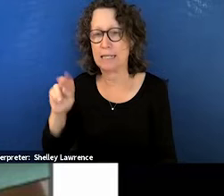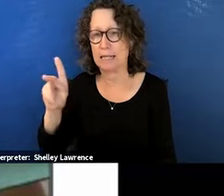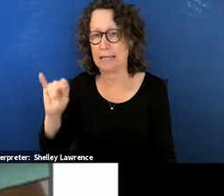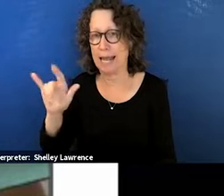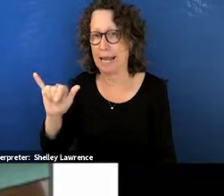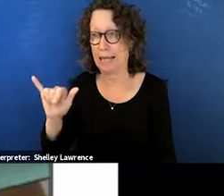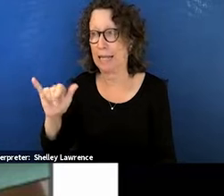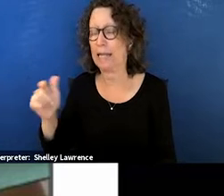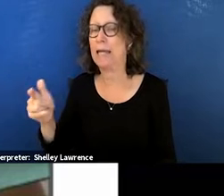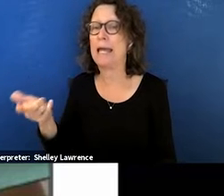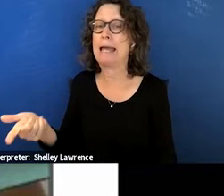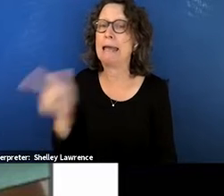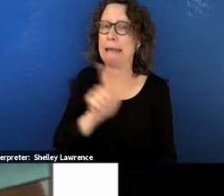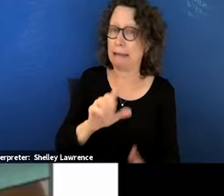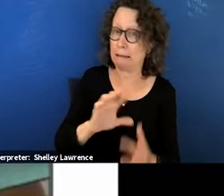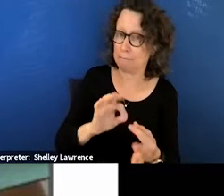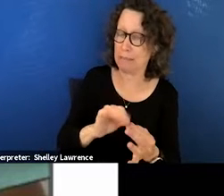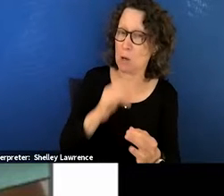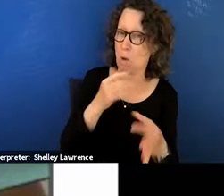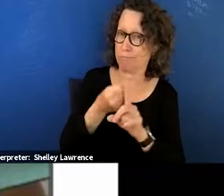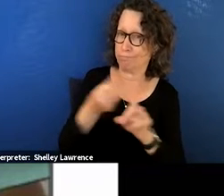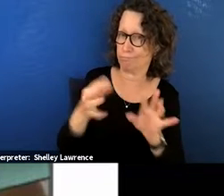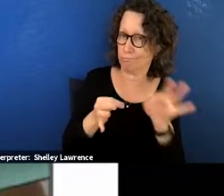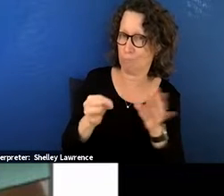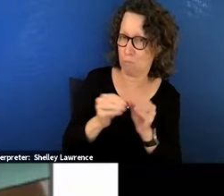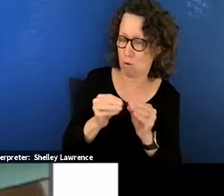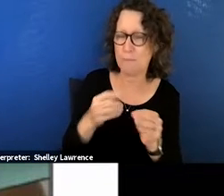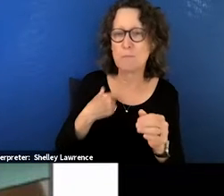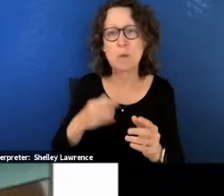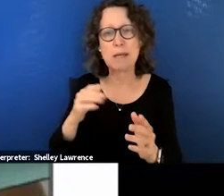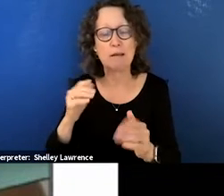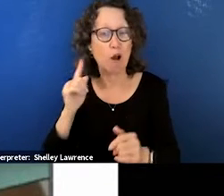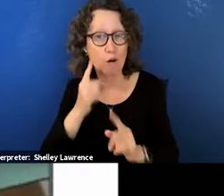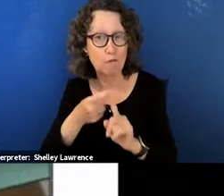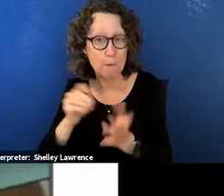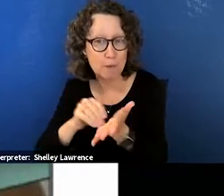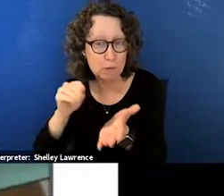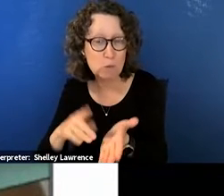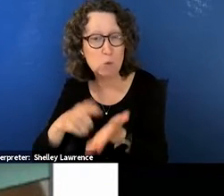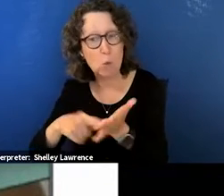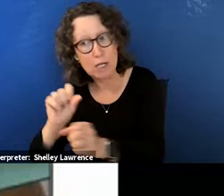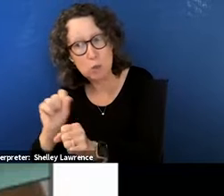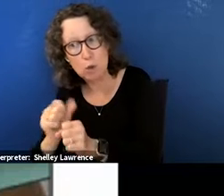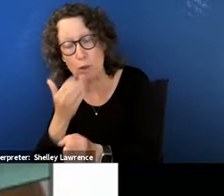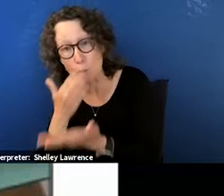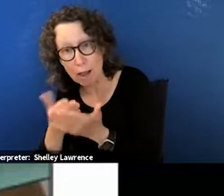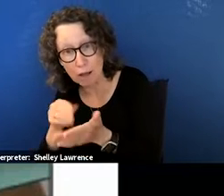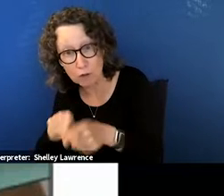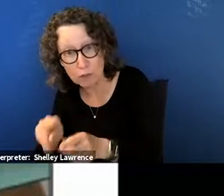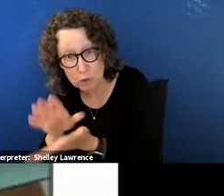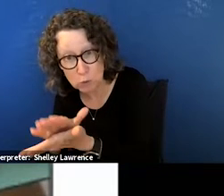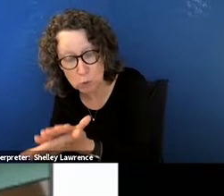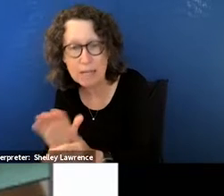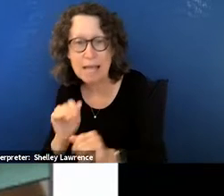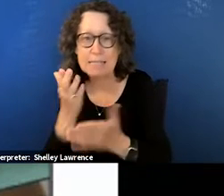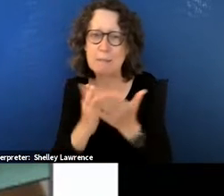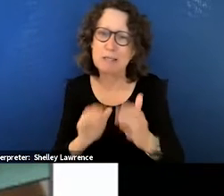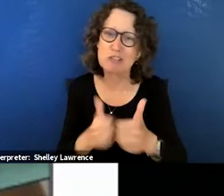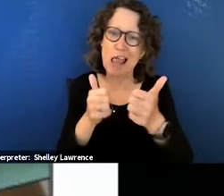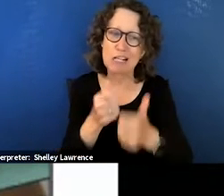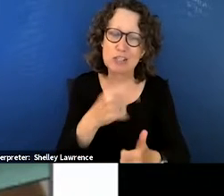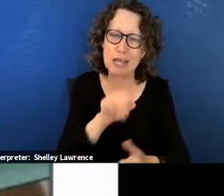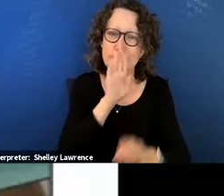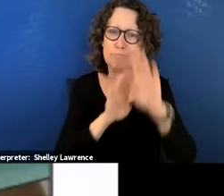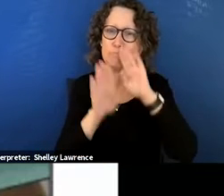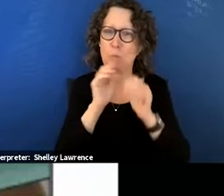el miembro del Consejo Dawson Kelly, que nos platicará un poco más de esto. Pero tuvimos la oportunidad de escuchar de los estudiantes acerca de lo que está funcionando en las escuelas y también